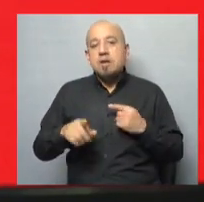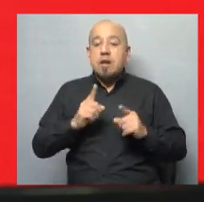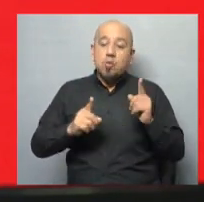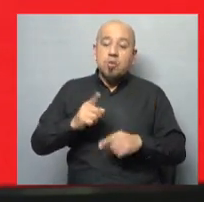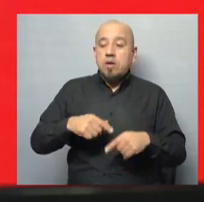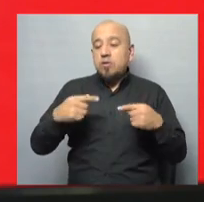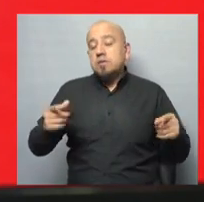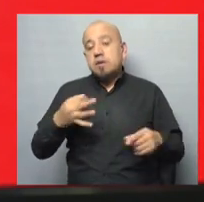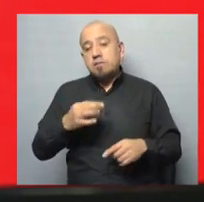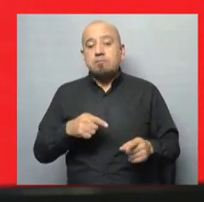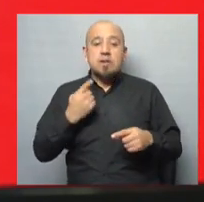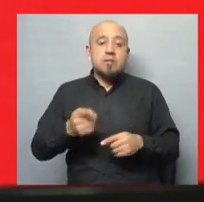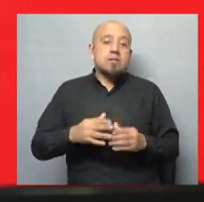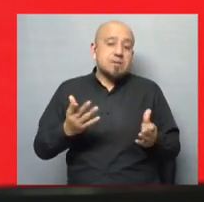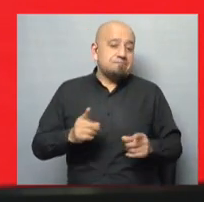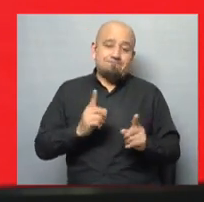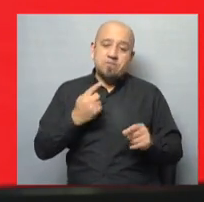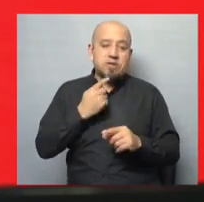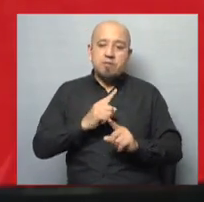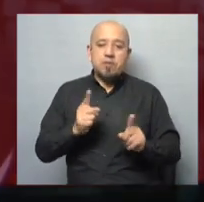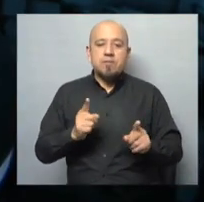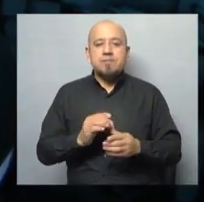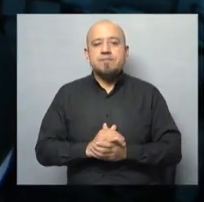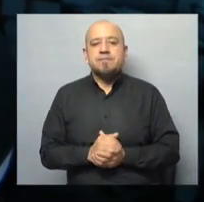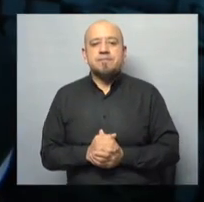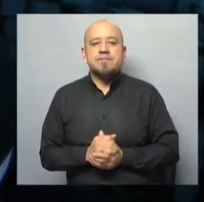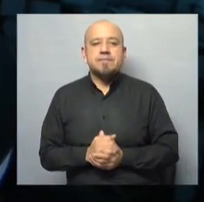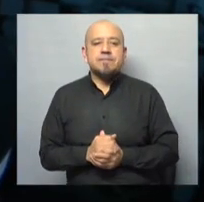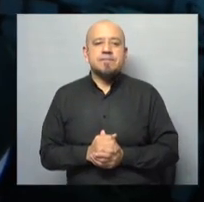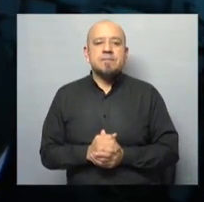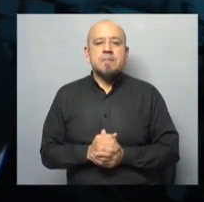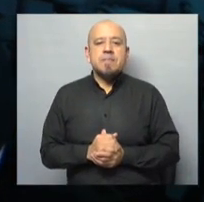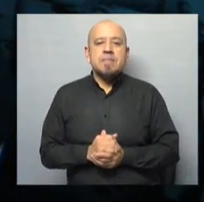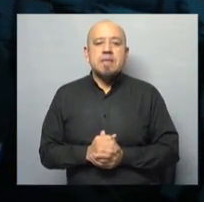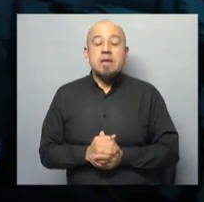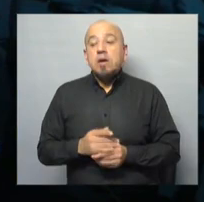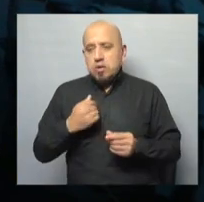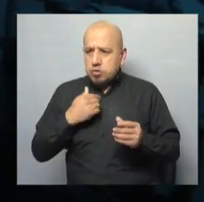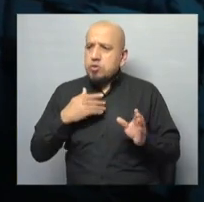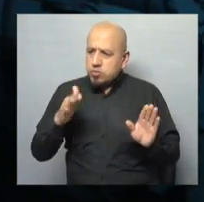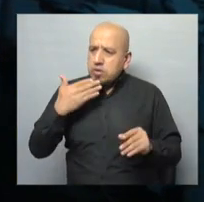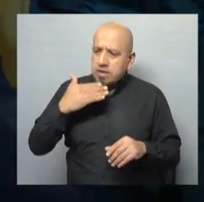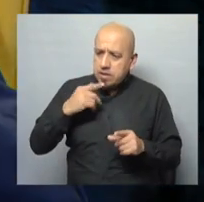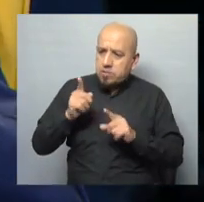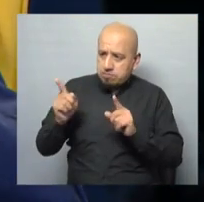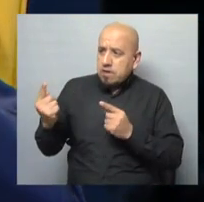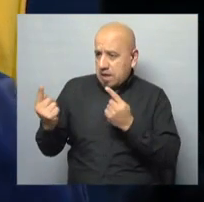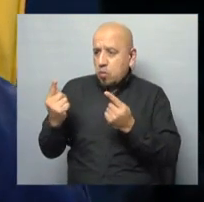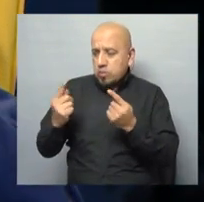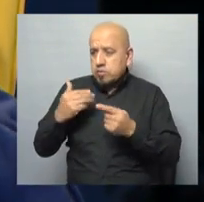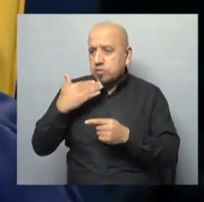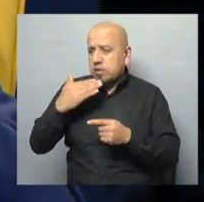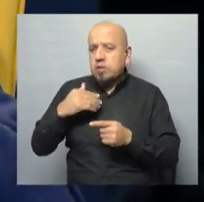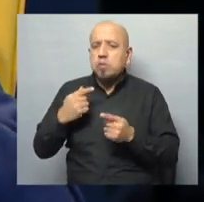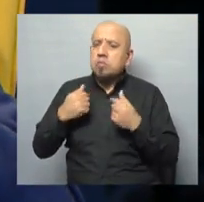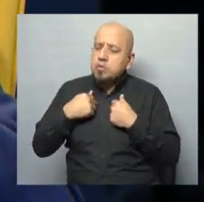cosas está muy bien para otra cosa es una porquería bueno pero cosas que yo los entiendo o te entiendo porque también pasó